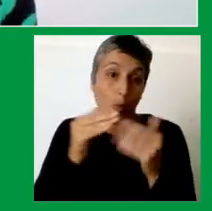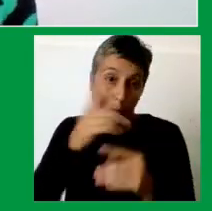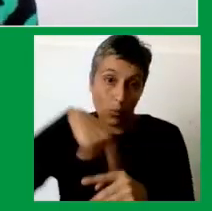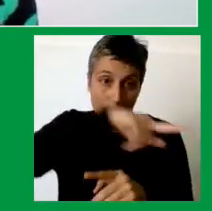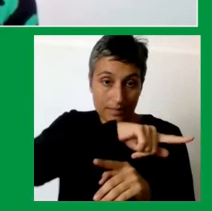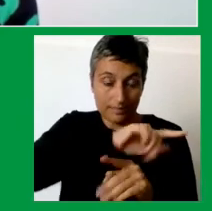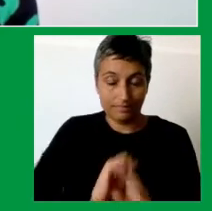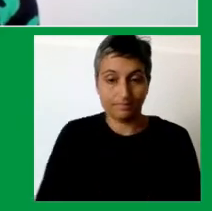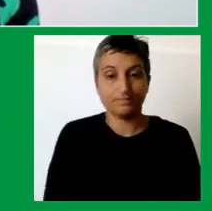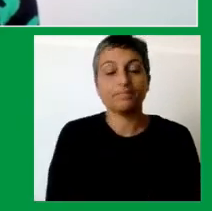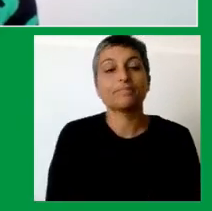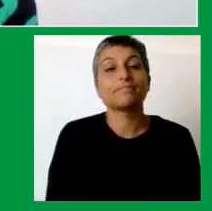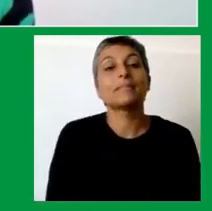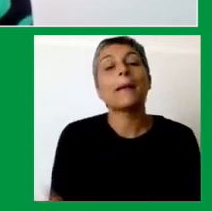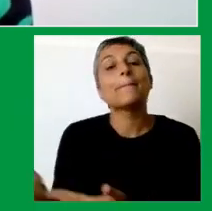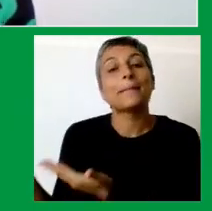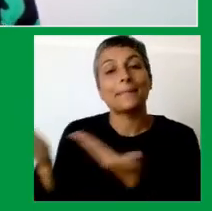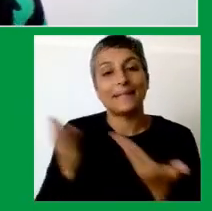Bienvenida.